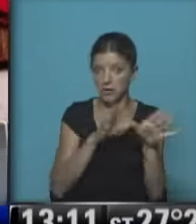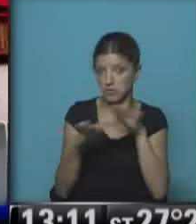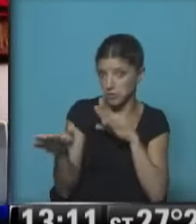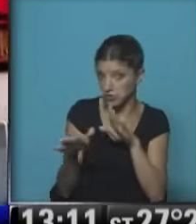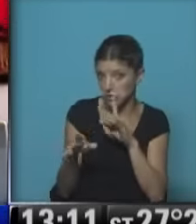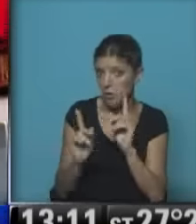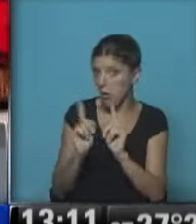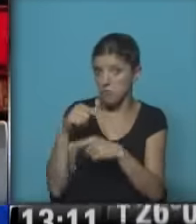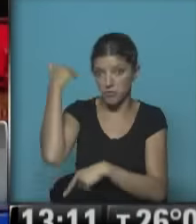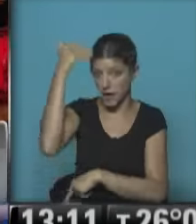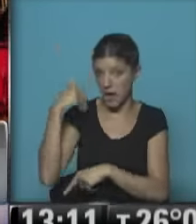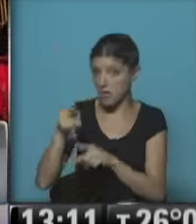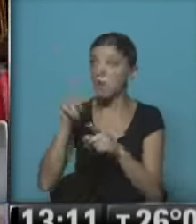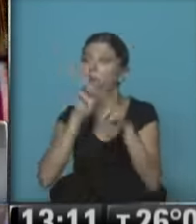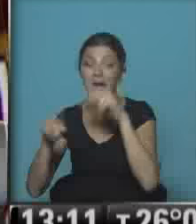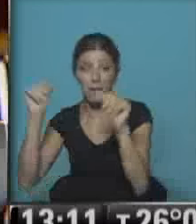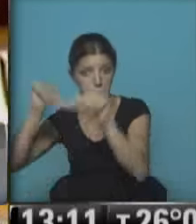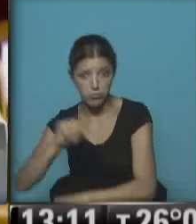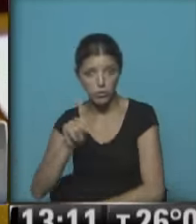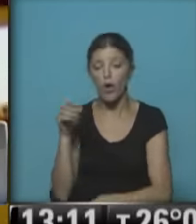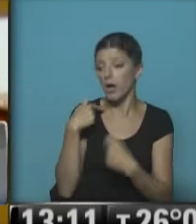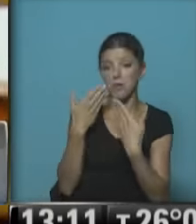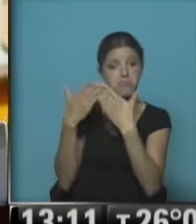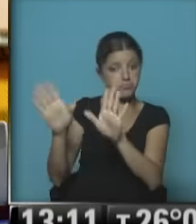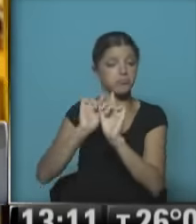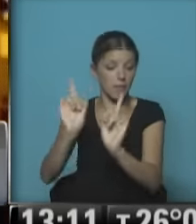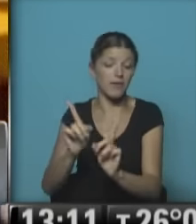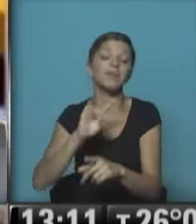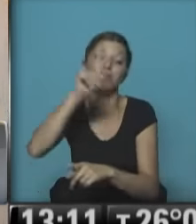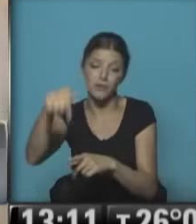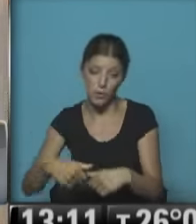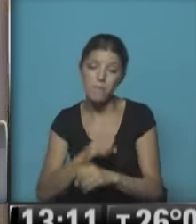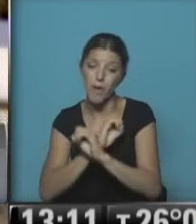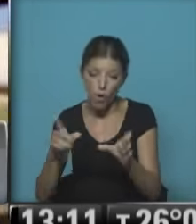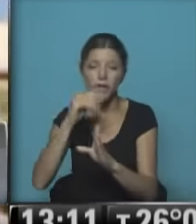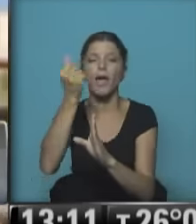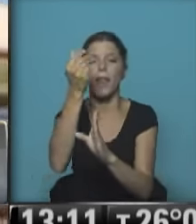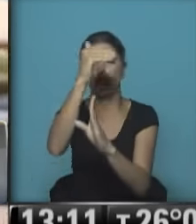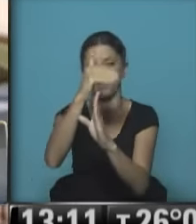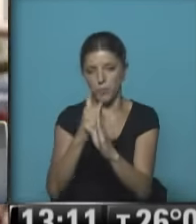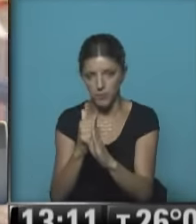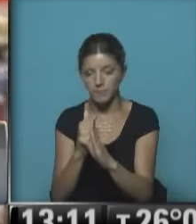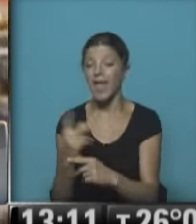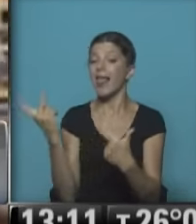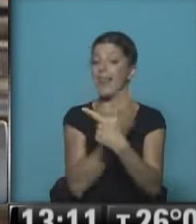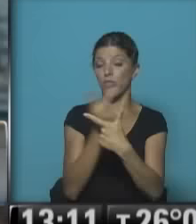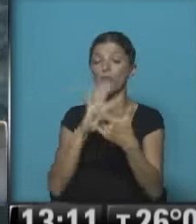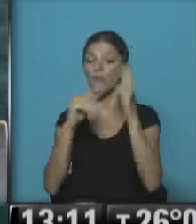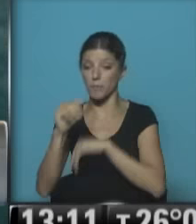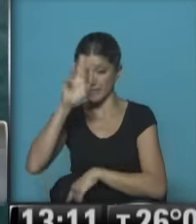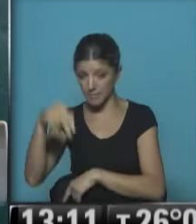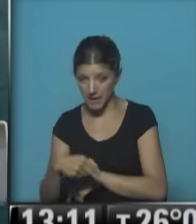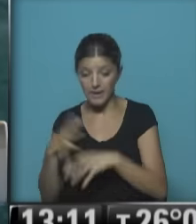la operación de Arabia, sino que también dejó caer el mercado. Ambas estrategias combinadas habían